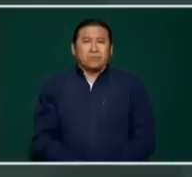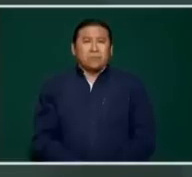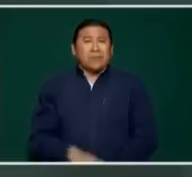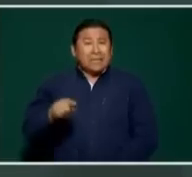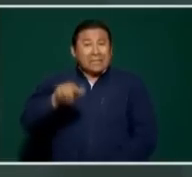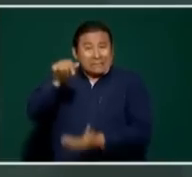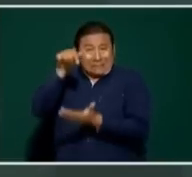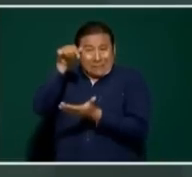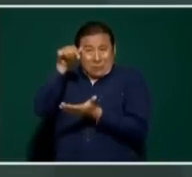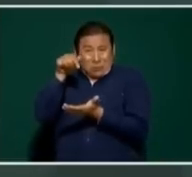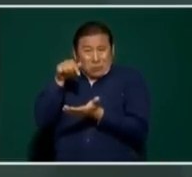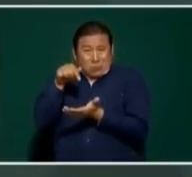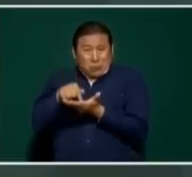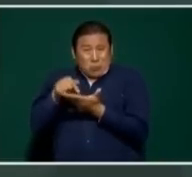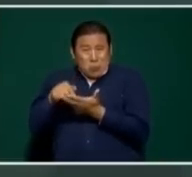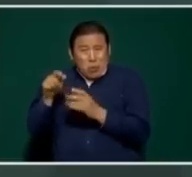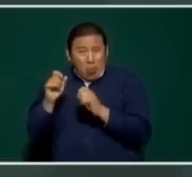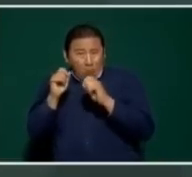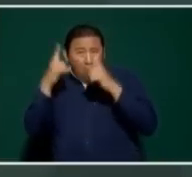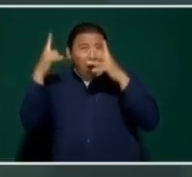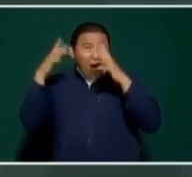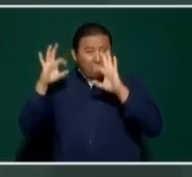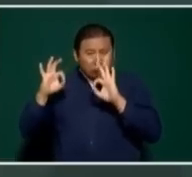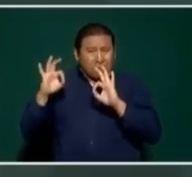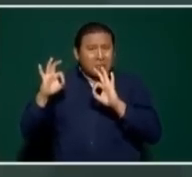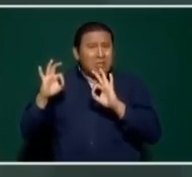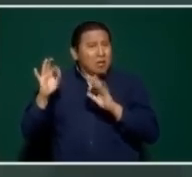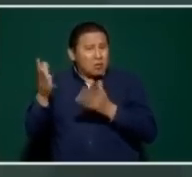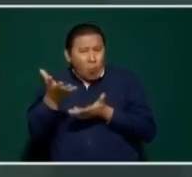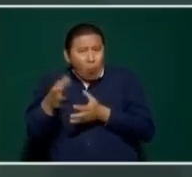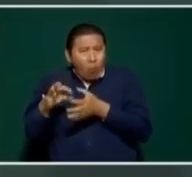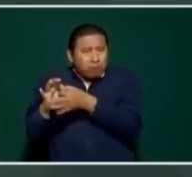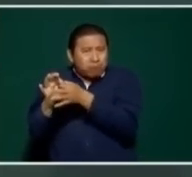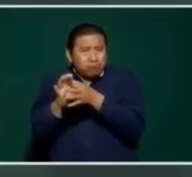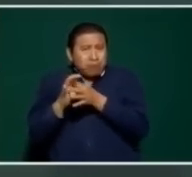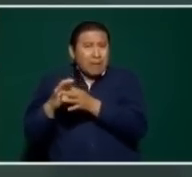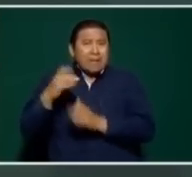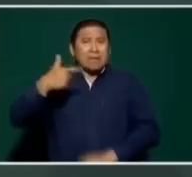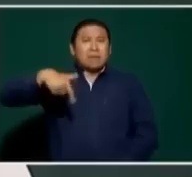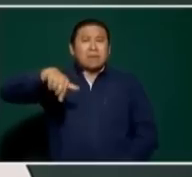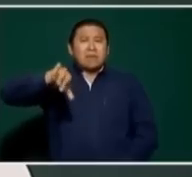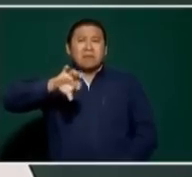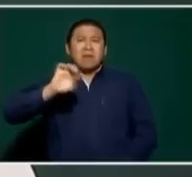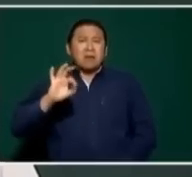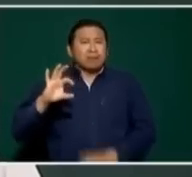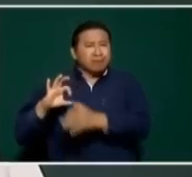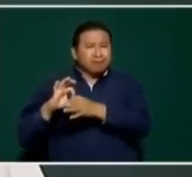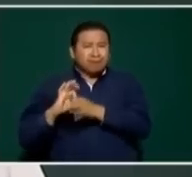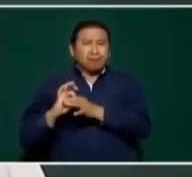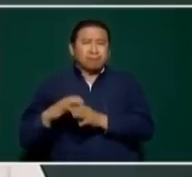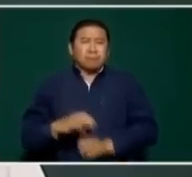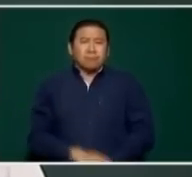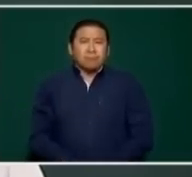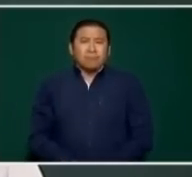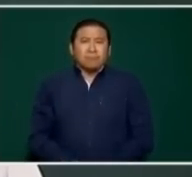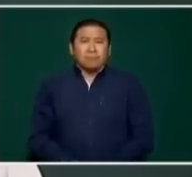este sitio tan extraordinario, pero además tan fraterno, Quintana Roo, que ha dado